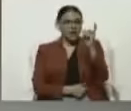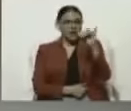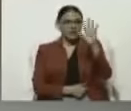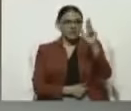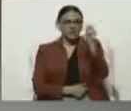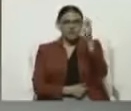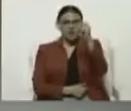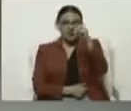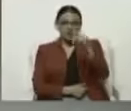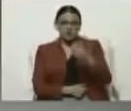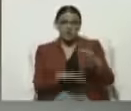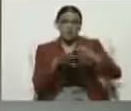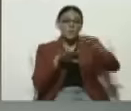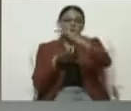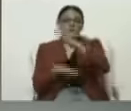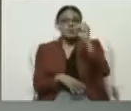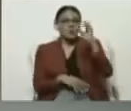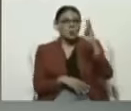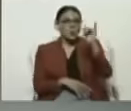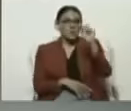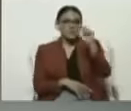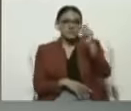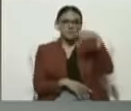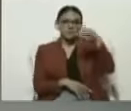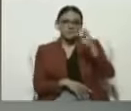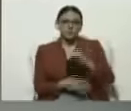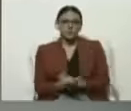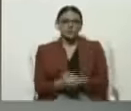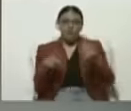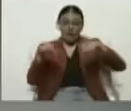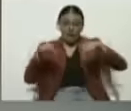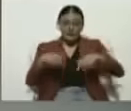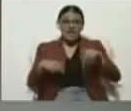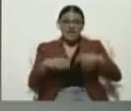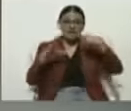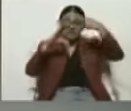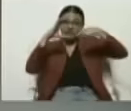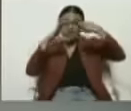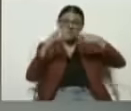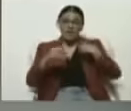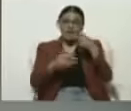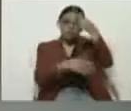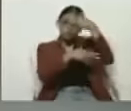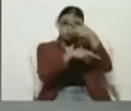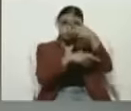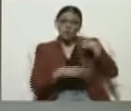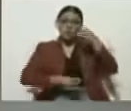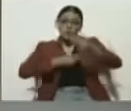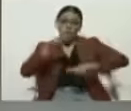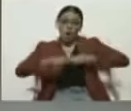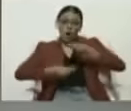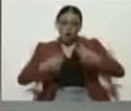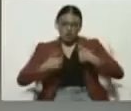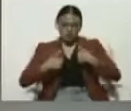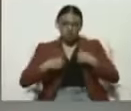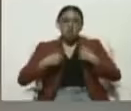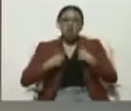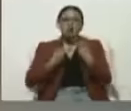Obispo. Aquí, con este video que estoy haciendo, me